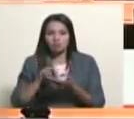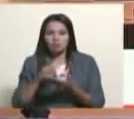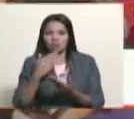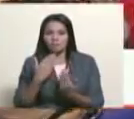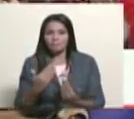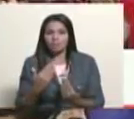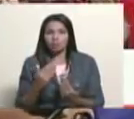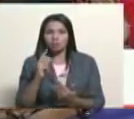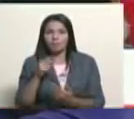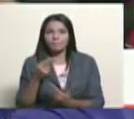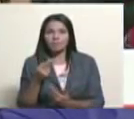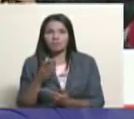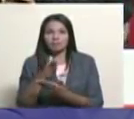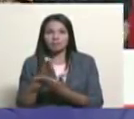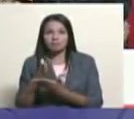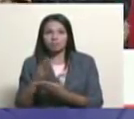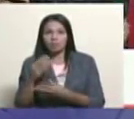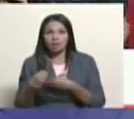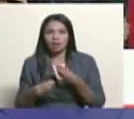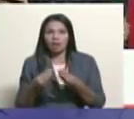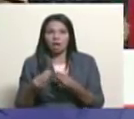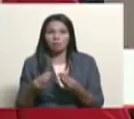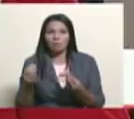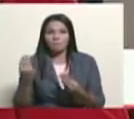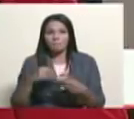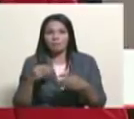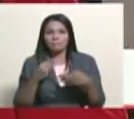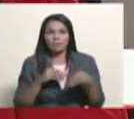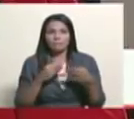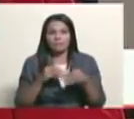pido que siempre hagamos más.